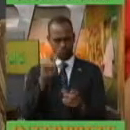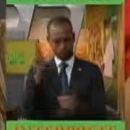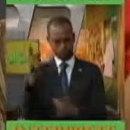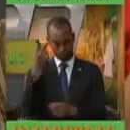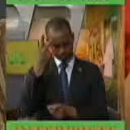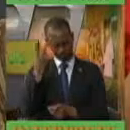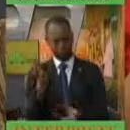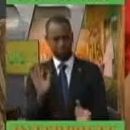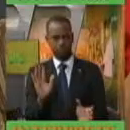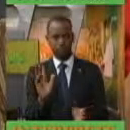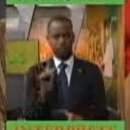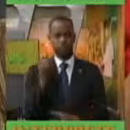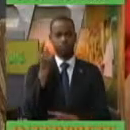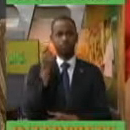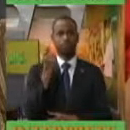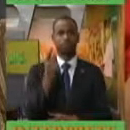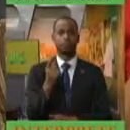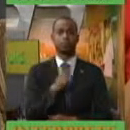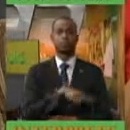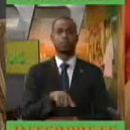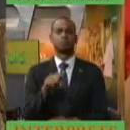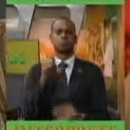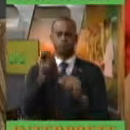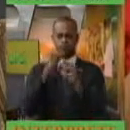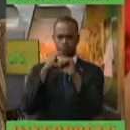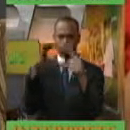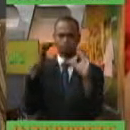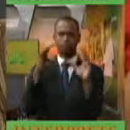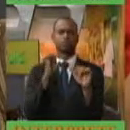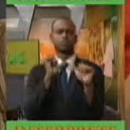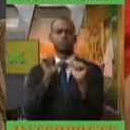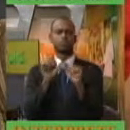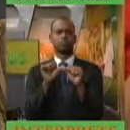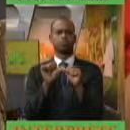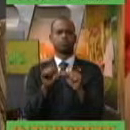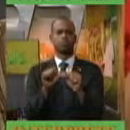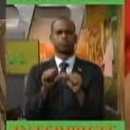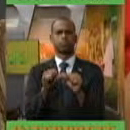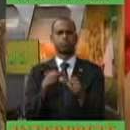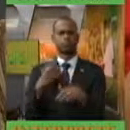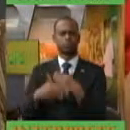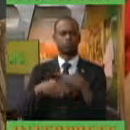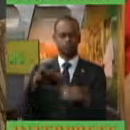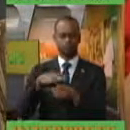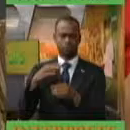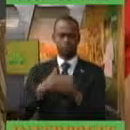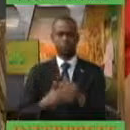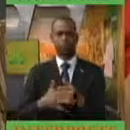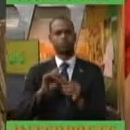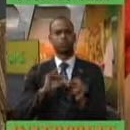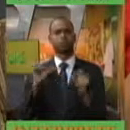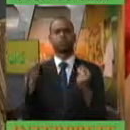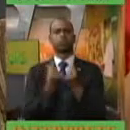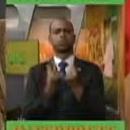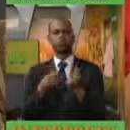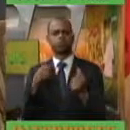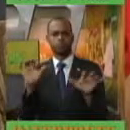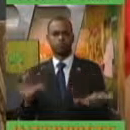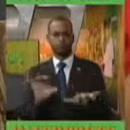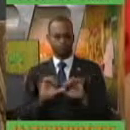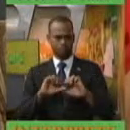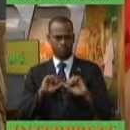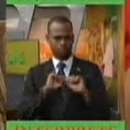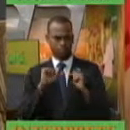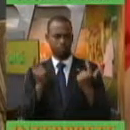que tienen la misión, la visión de continuar pasado este proceso electoral, convertirse en un grupo de acción